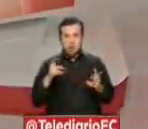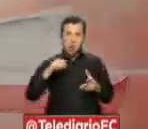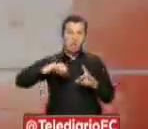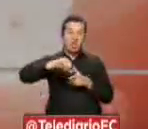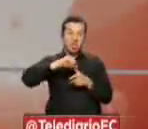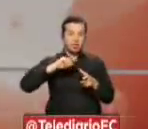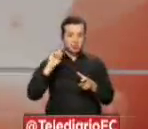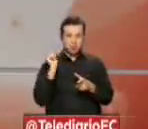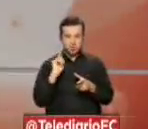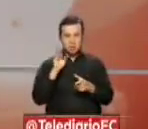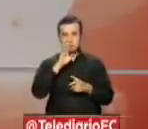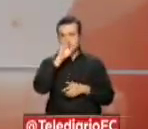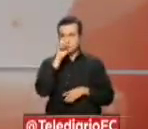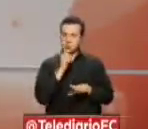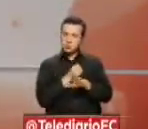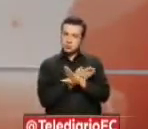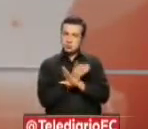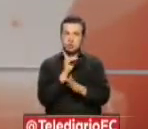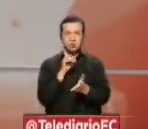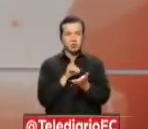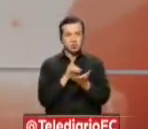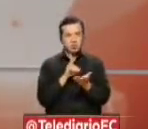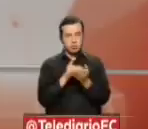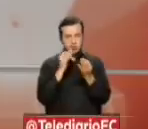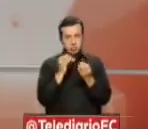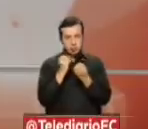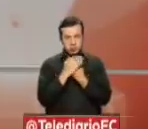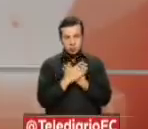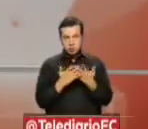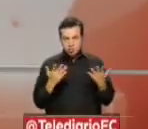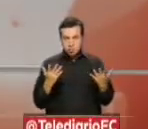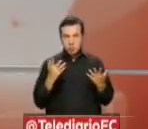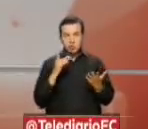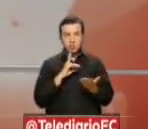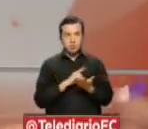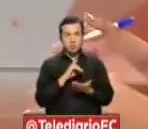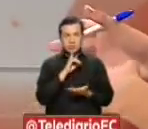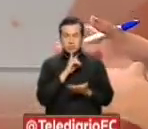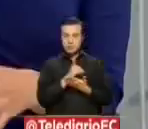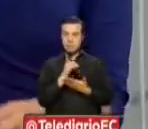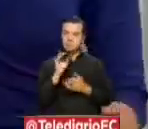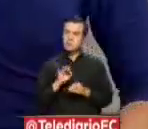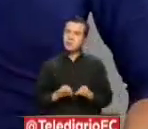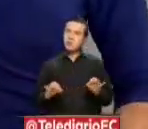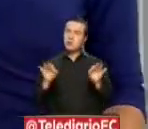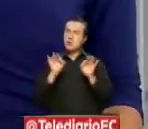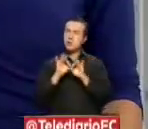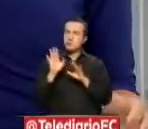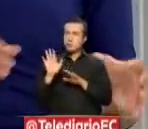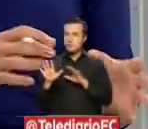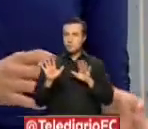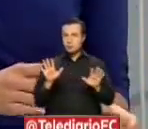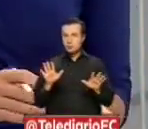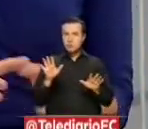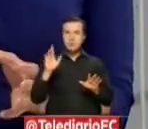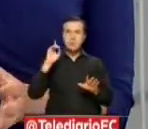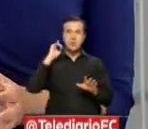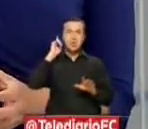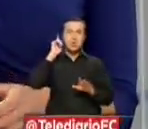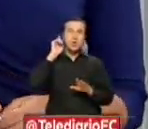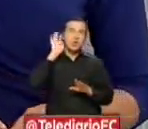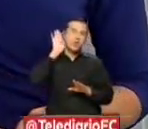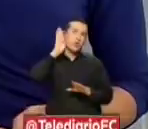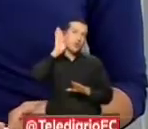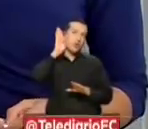daño. Siempre con las recomendaciones que el veterinario te indique y con lo que el veterinario también te diga. Importante hacer esa distinción de lo que es la oreja y el